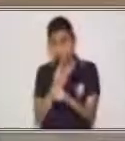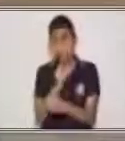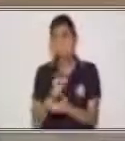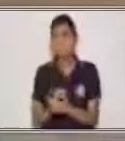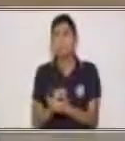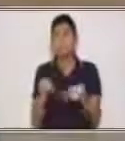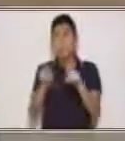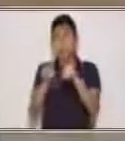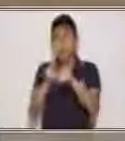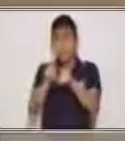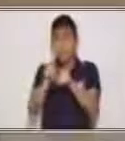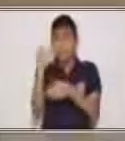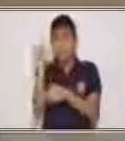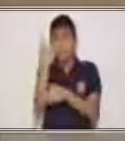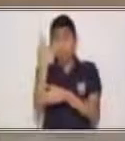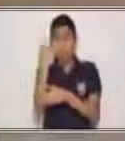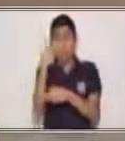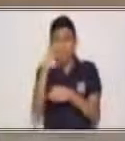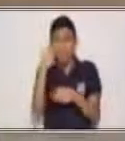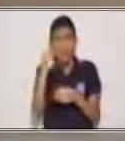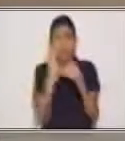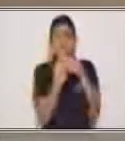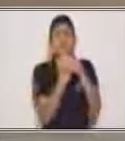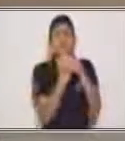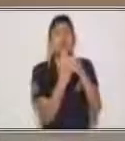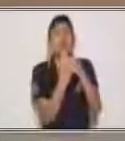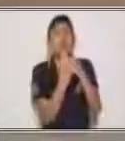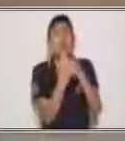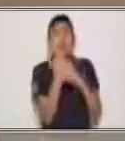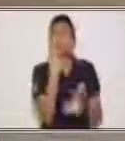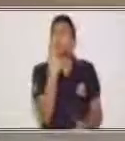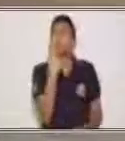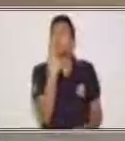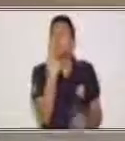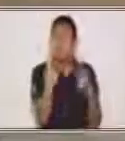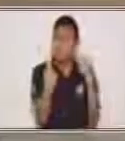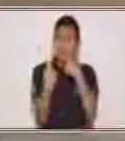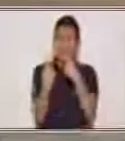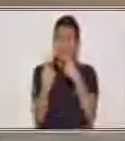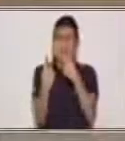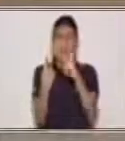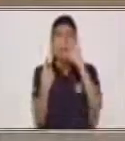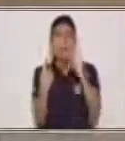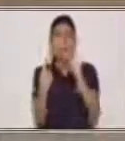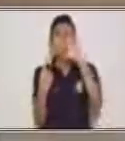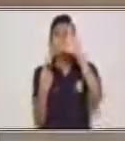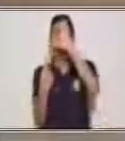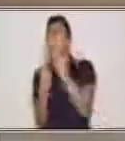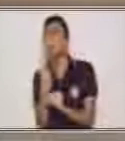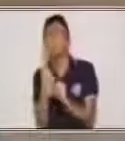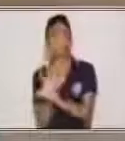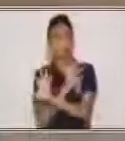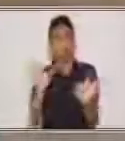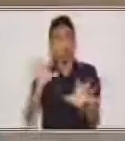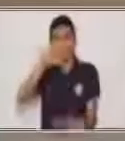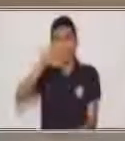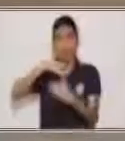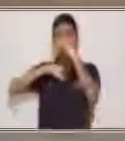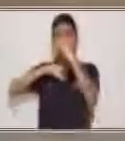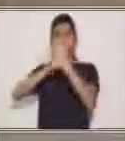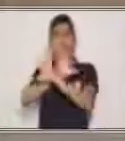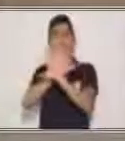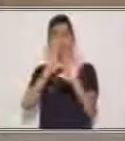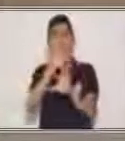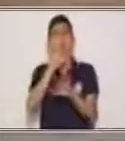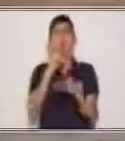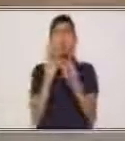La vela se apaga a los pocos segundos. Si te diste cuenta, fue muy poco el tiempo que tardó encendida después de que coloqué el vaso. Porque la llama se